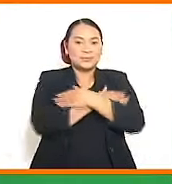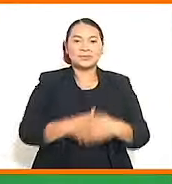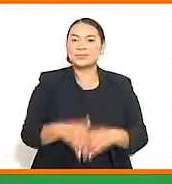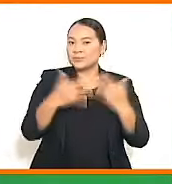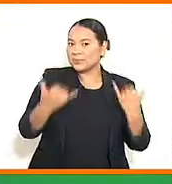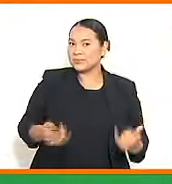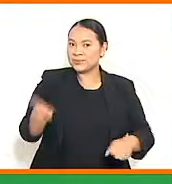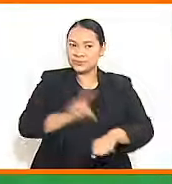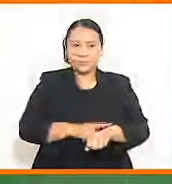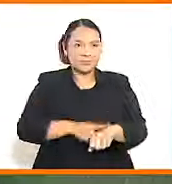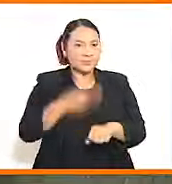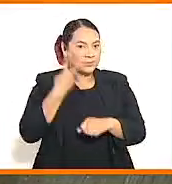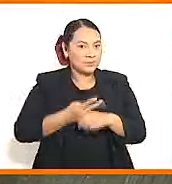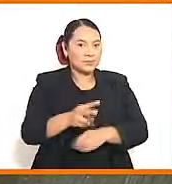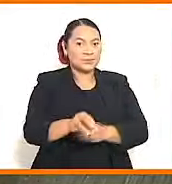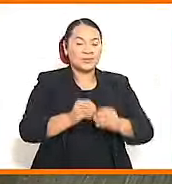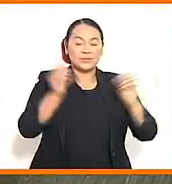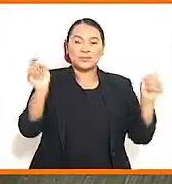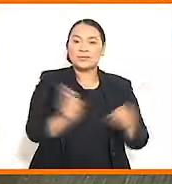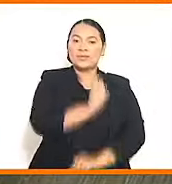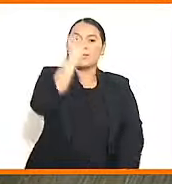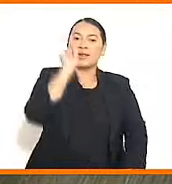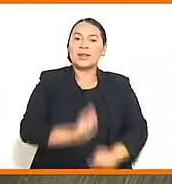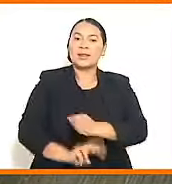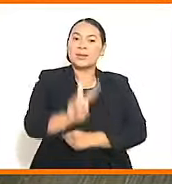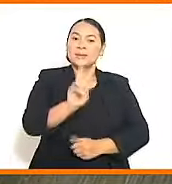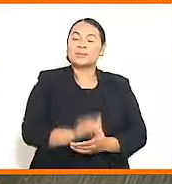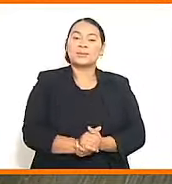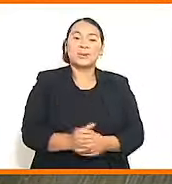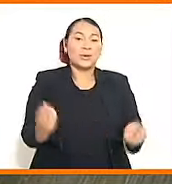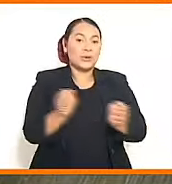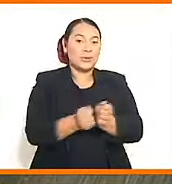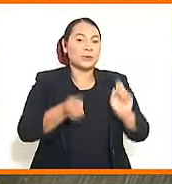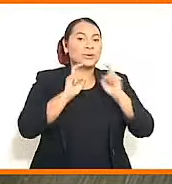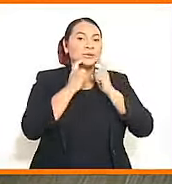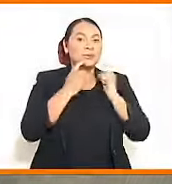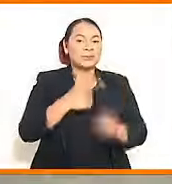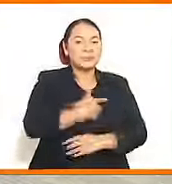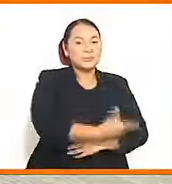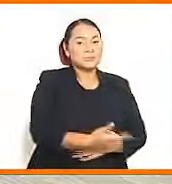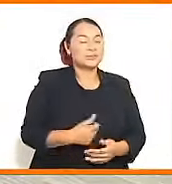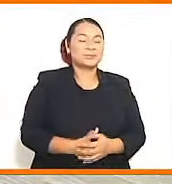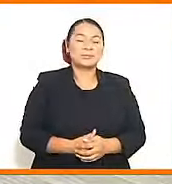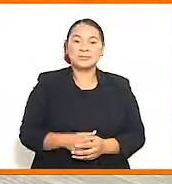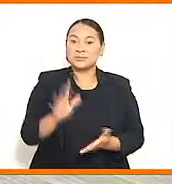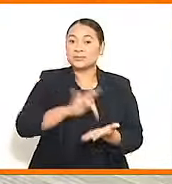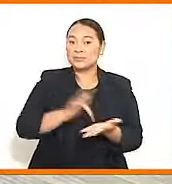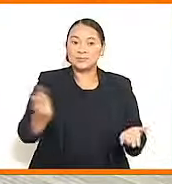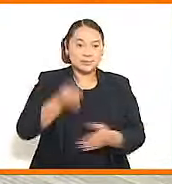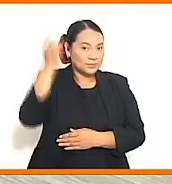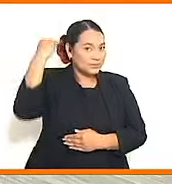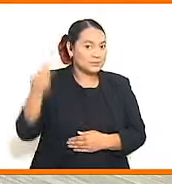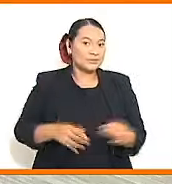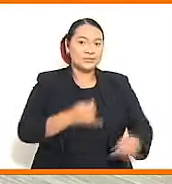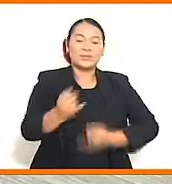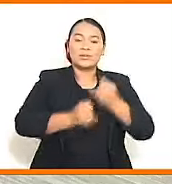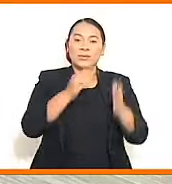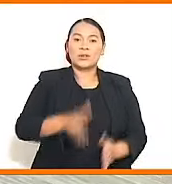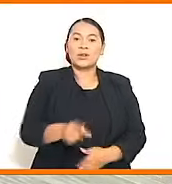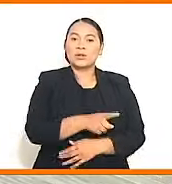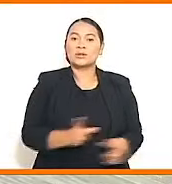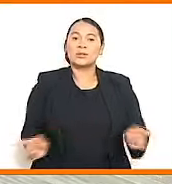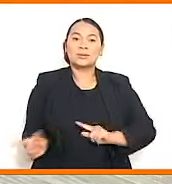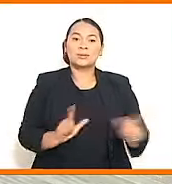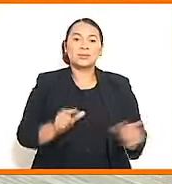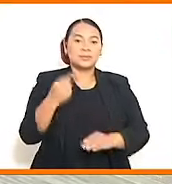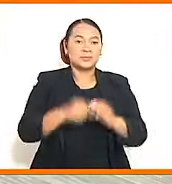conocer los dos afortunados números ganadores al otro lado del set junto a Tatiana. Muchas gracias, Madeline. Así es, querido jugador. Esperamos que tengas tu guía